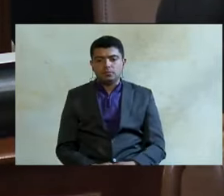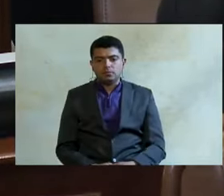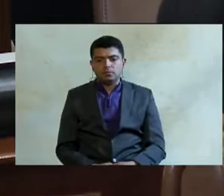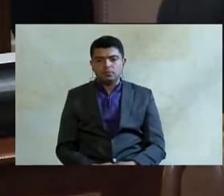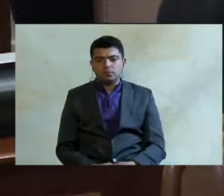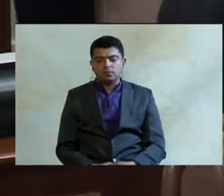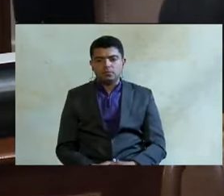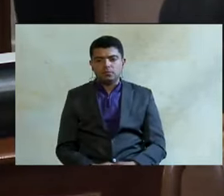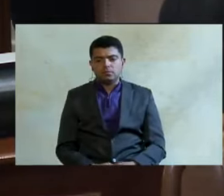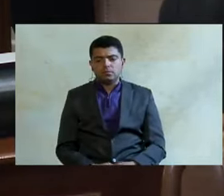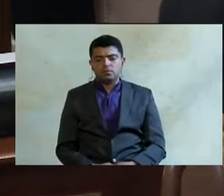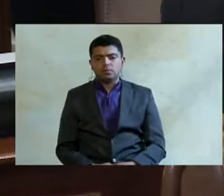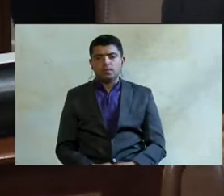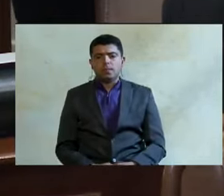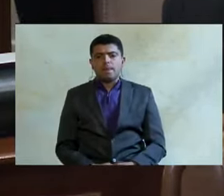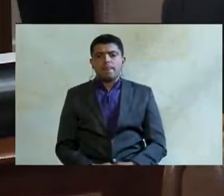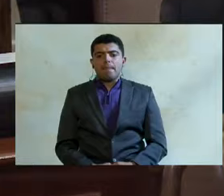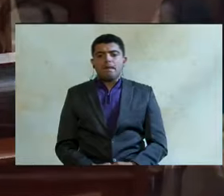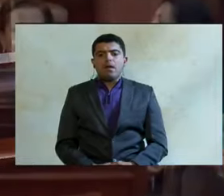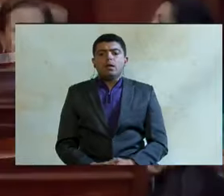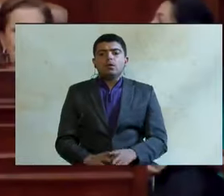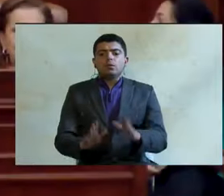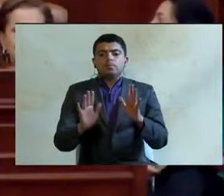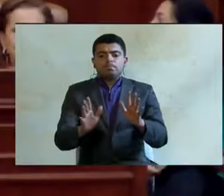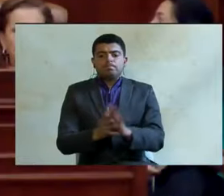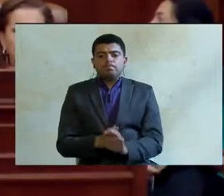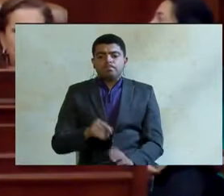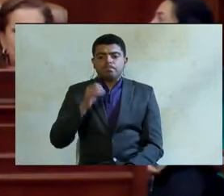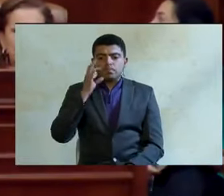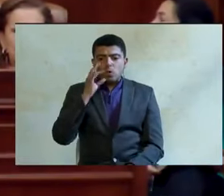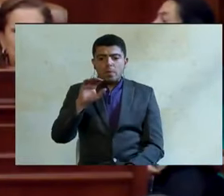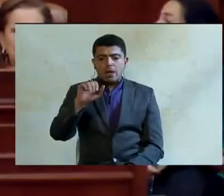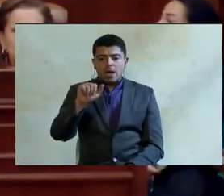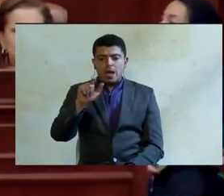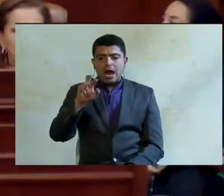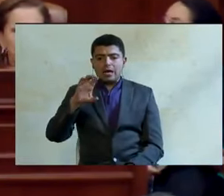presid una réplica para el doctor alirio